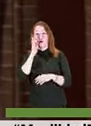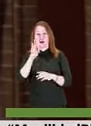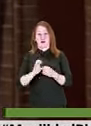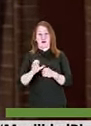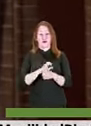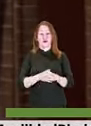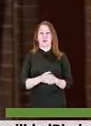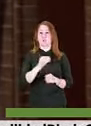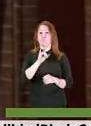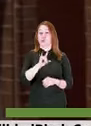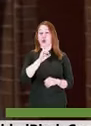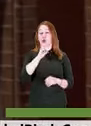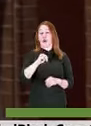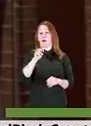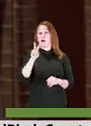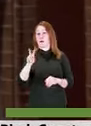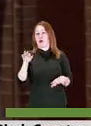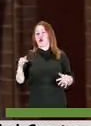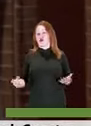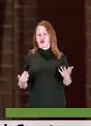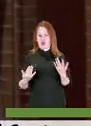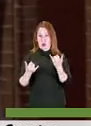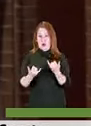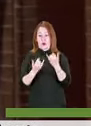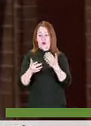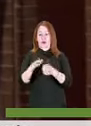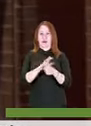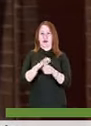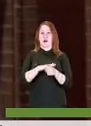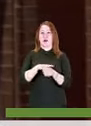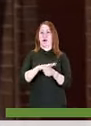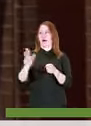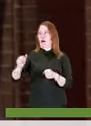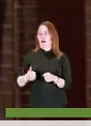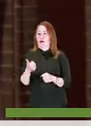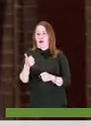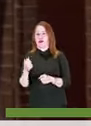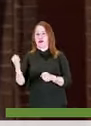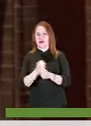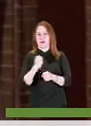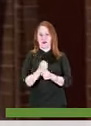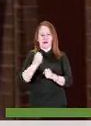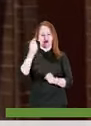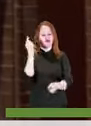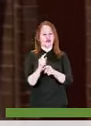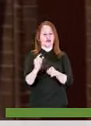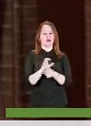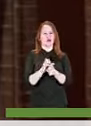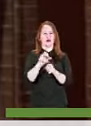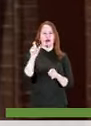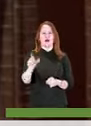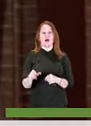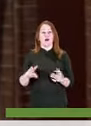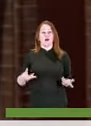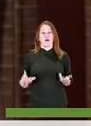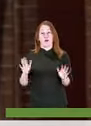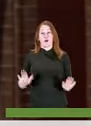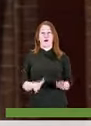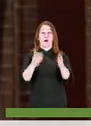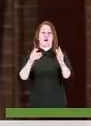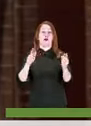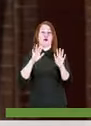no se ha detenido y convirtió la actual coyuntura que vive el país en una oportunidad para trabajar y cumplirle a la ciudadanía en el mejoramiento de la